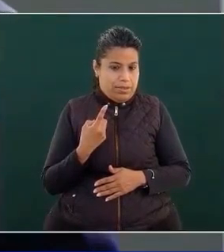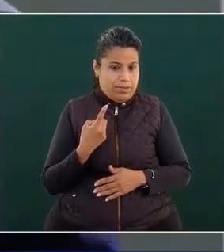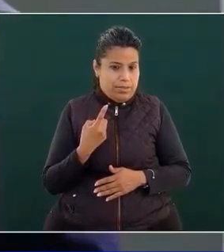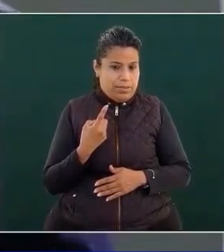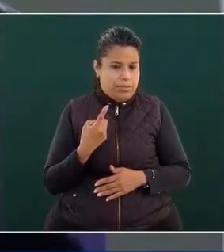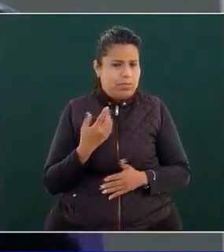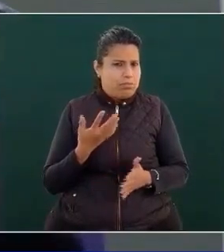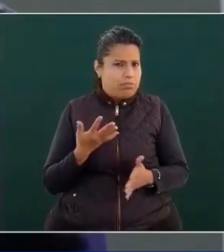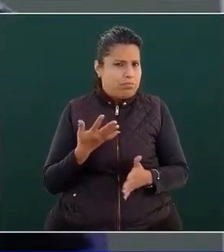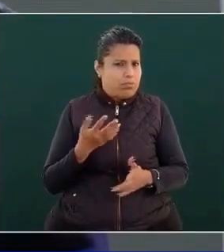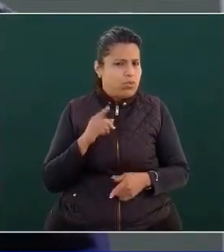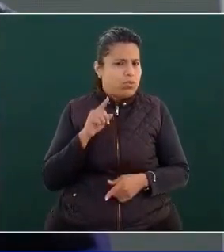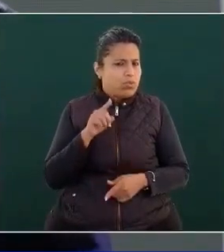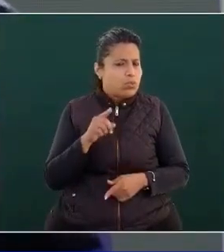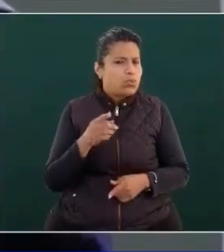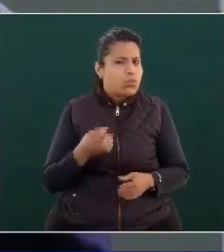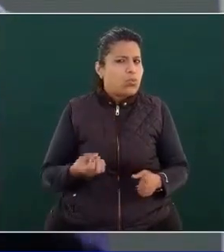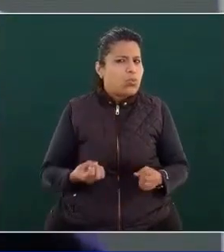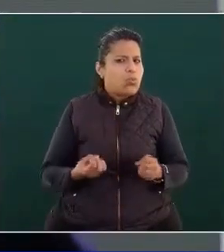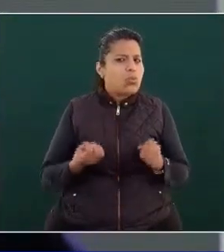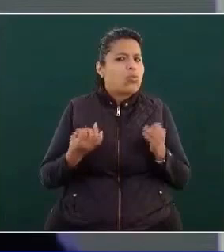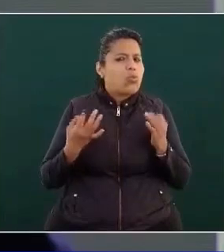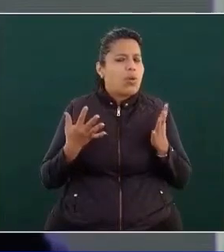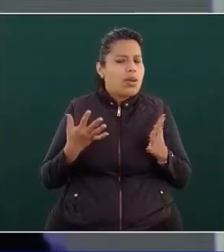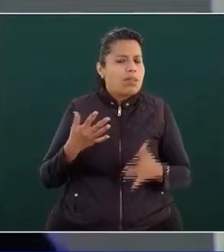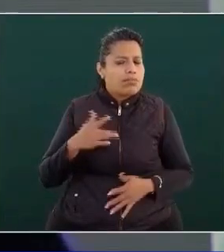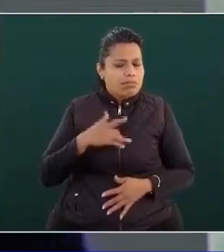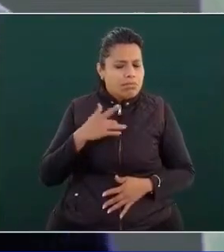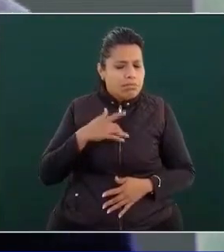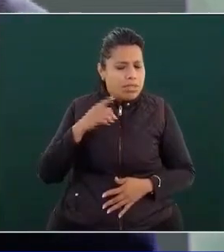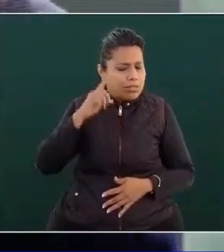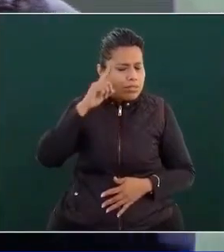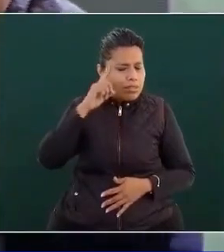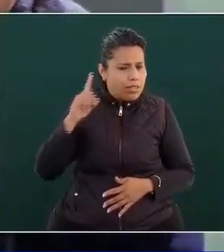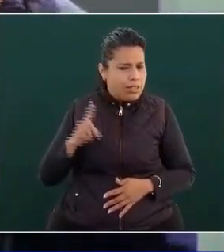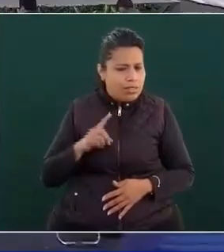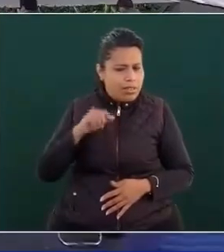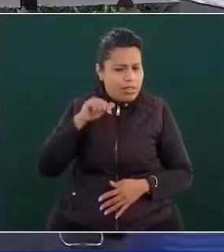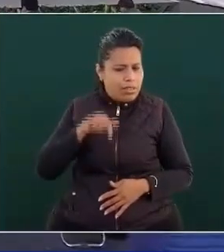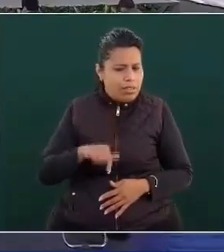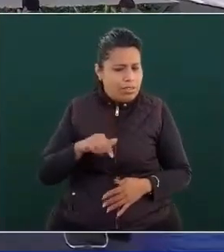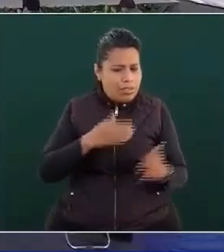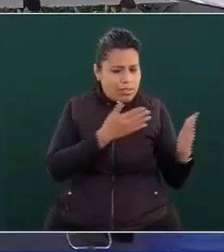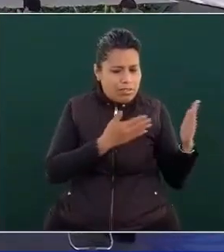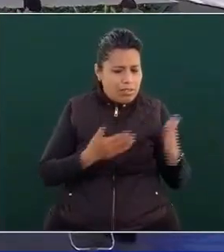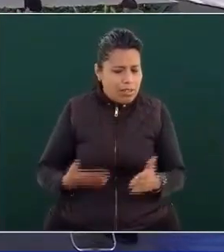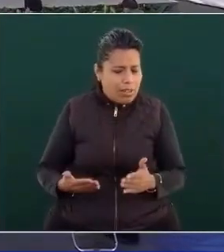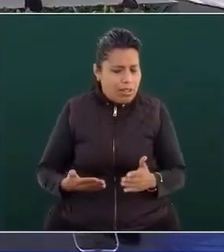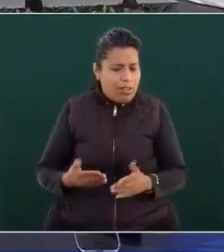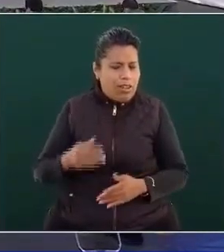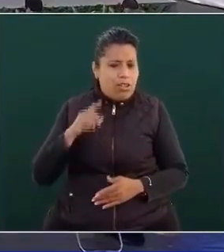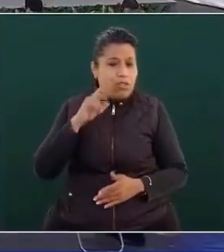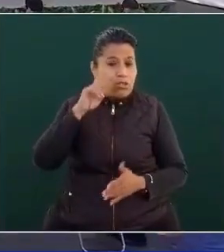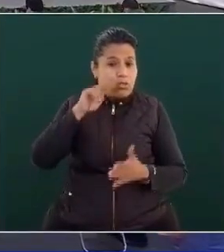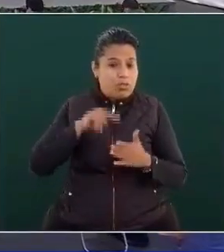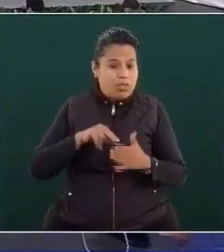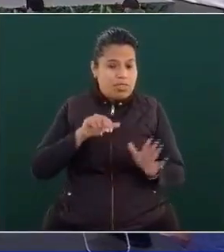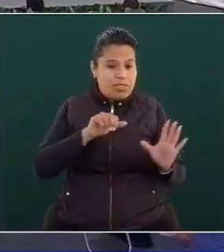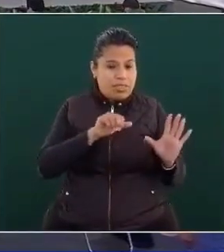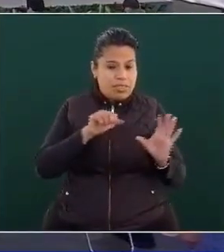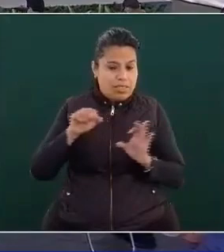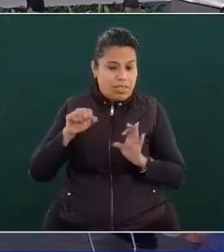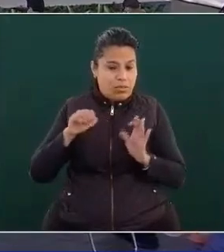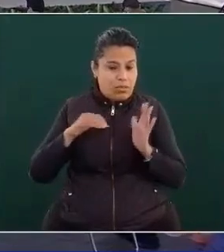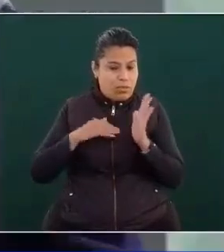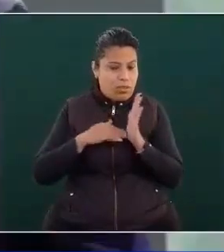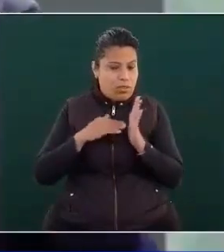¿Cuánto es esto? Llegan a Zacatecas en promedio 2,600 millones de